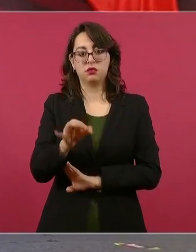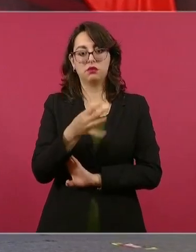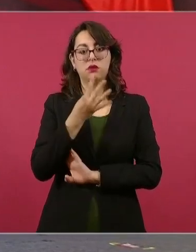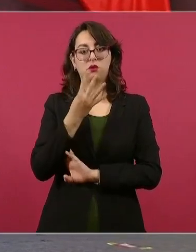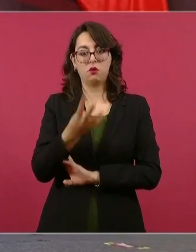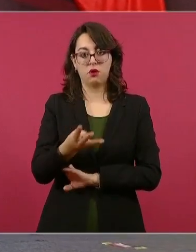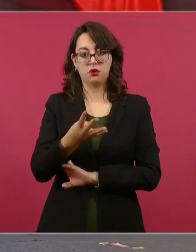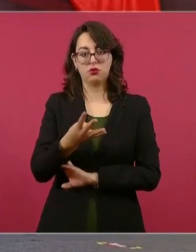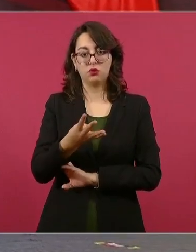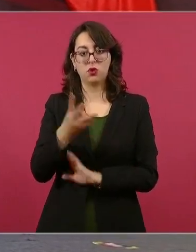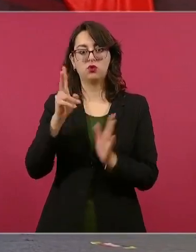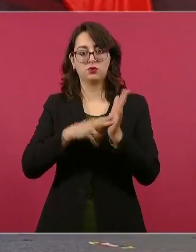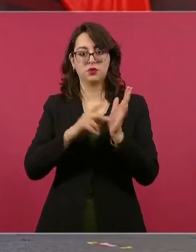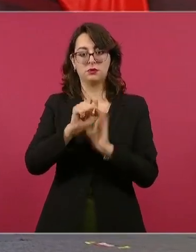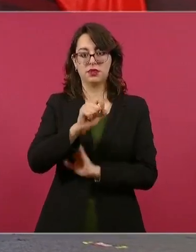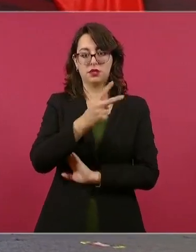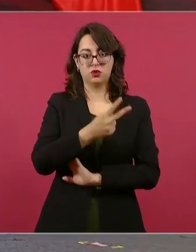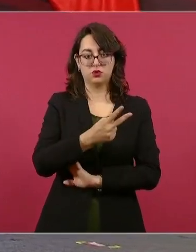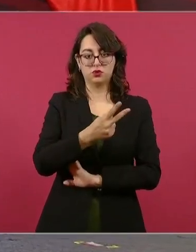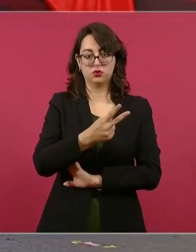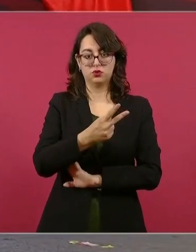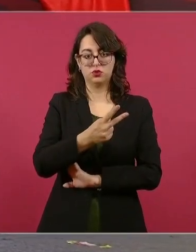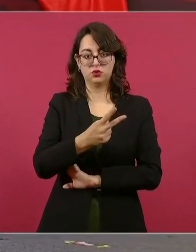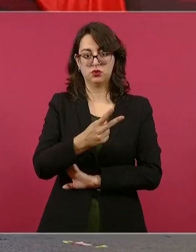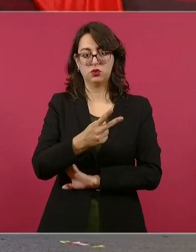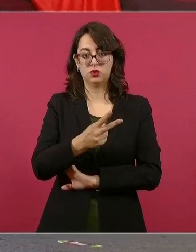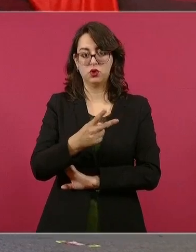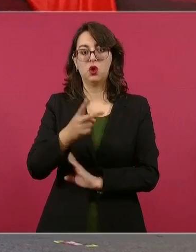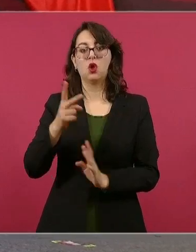1244 en el 22,